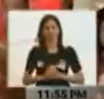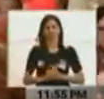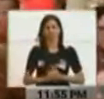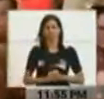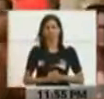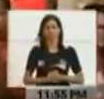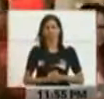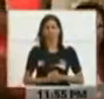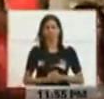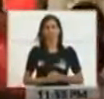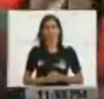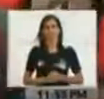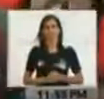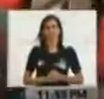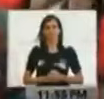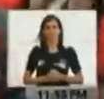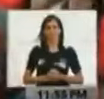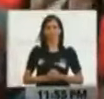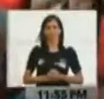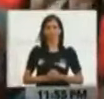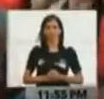Cada vez,